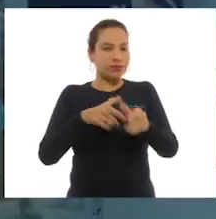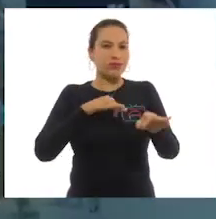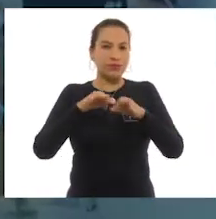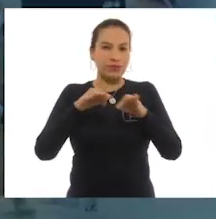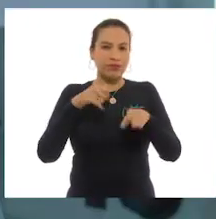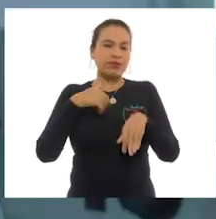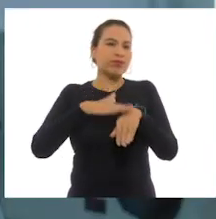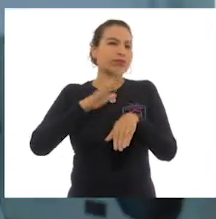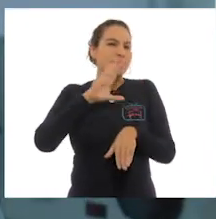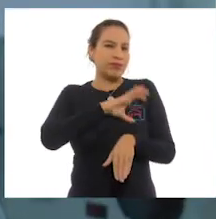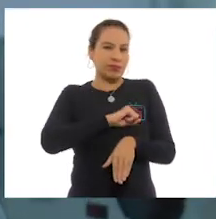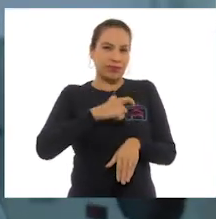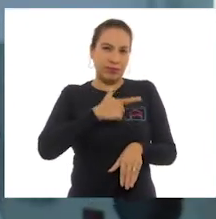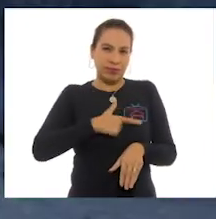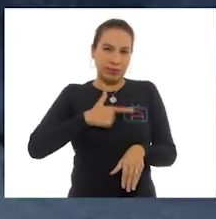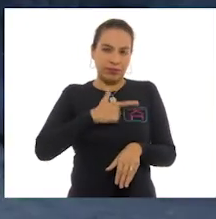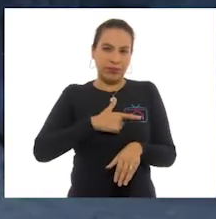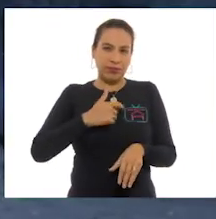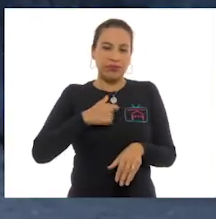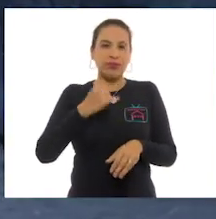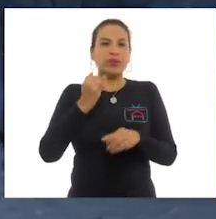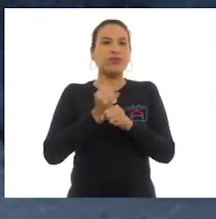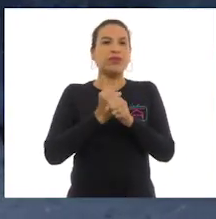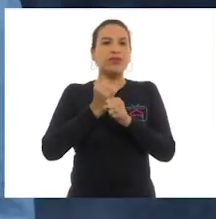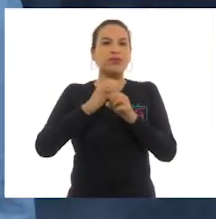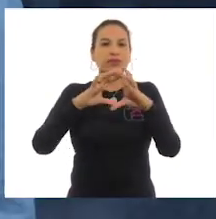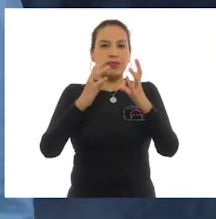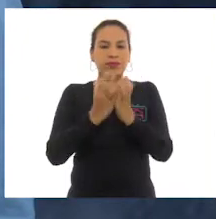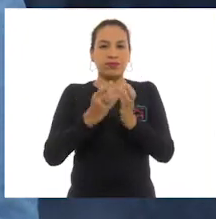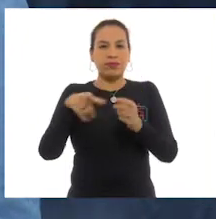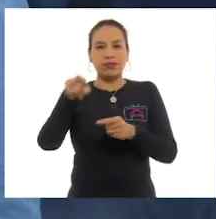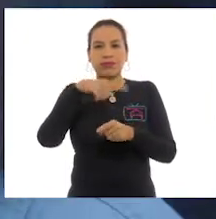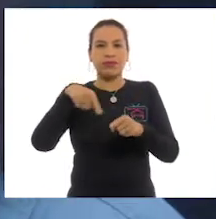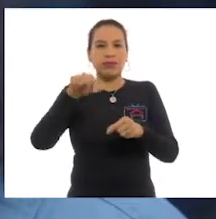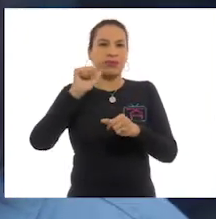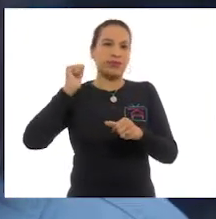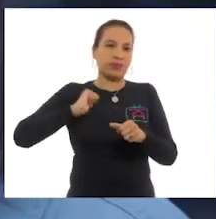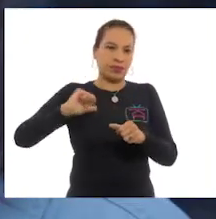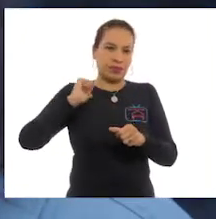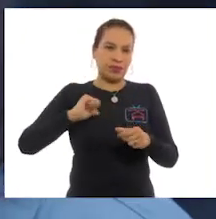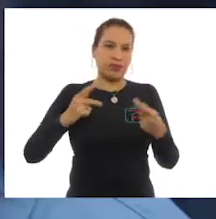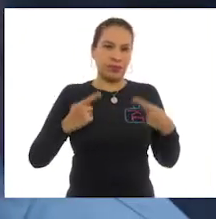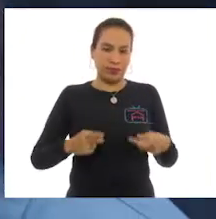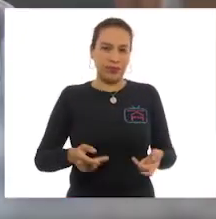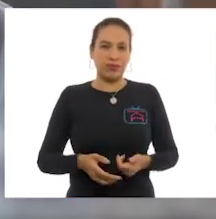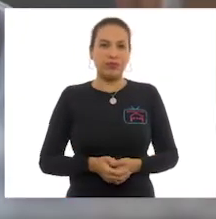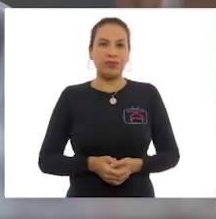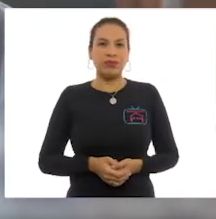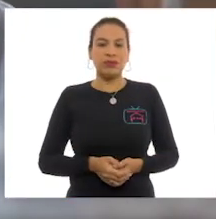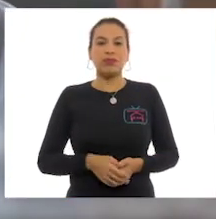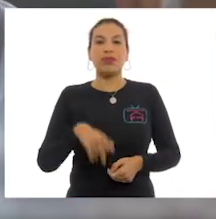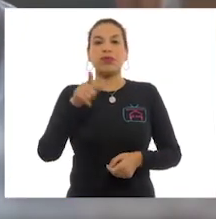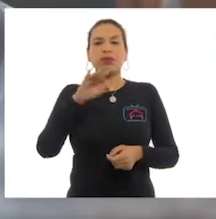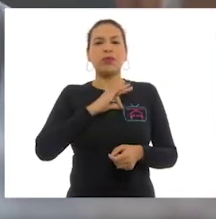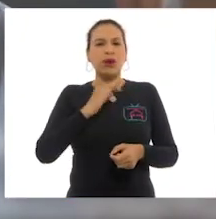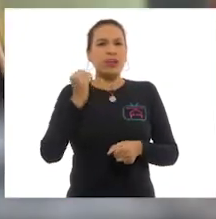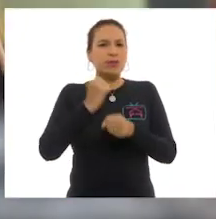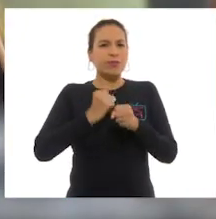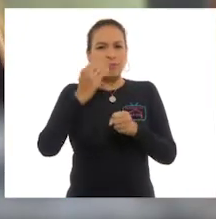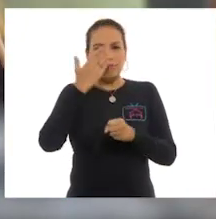lo que más me apasiona. Investigo nuestro planeta y a nuestros antepasados. Explota tu